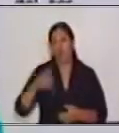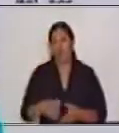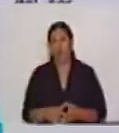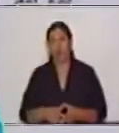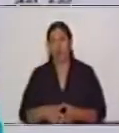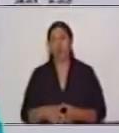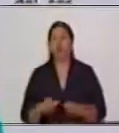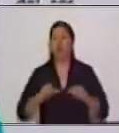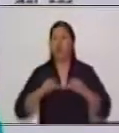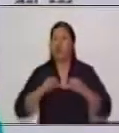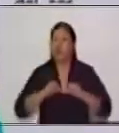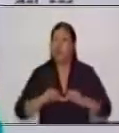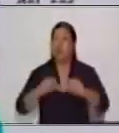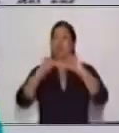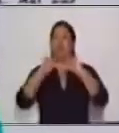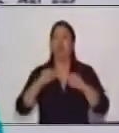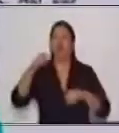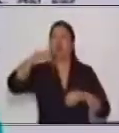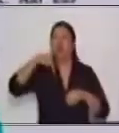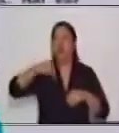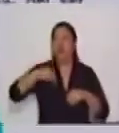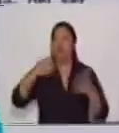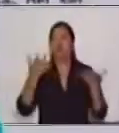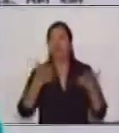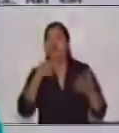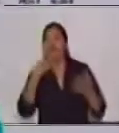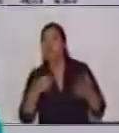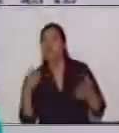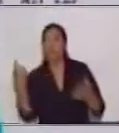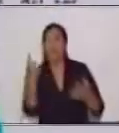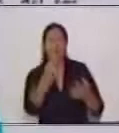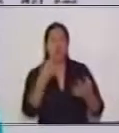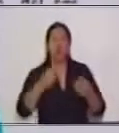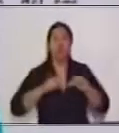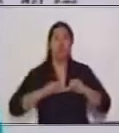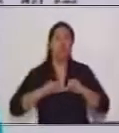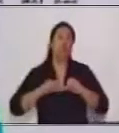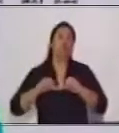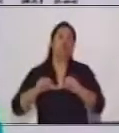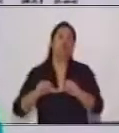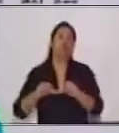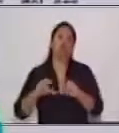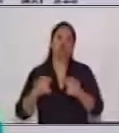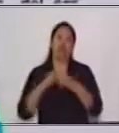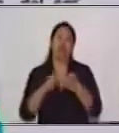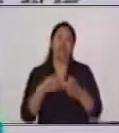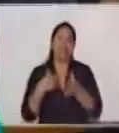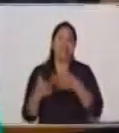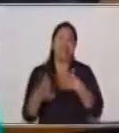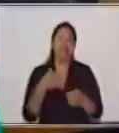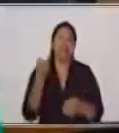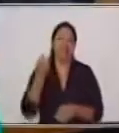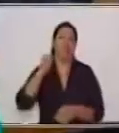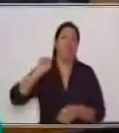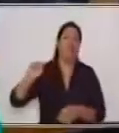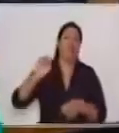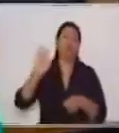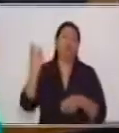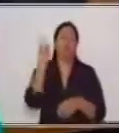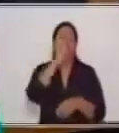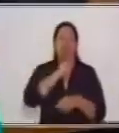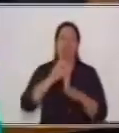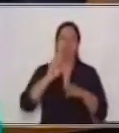Mientras todo este panorama continúe, no se presentará la debida atención al calentamiento global y a sus